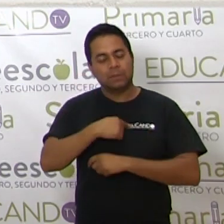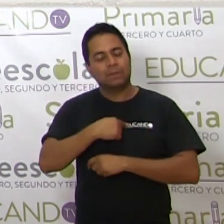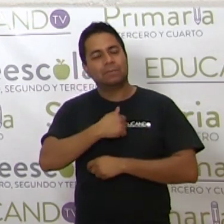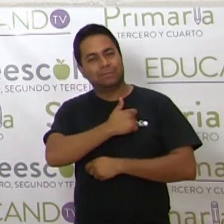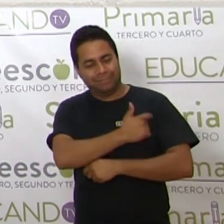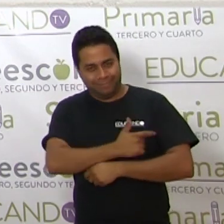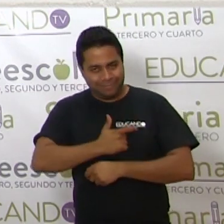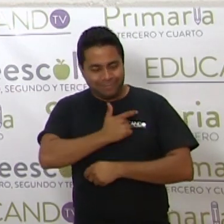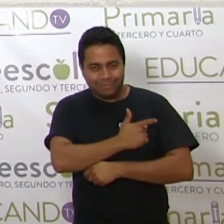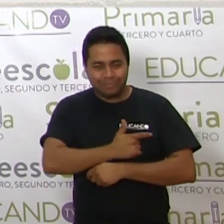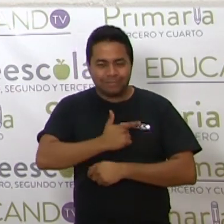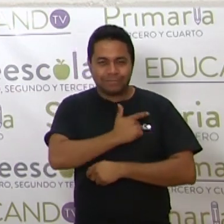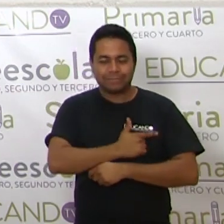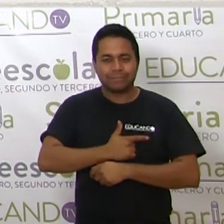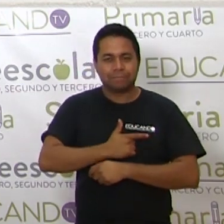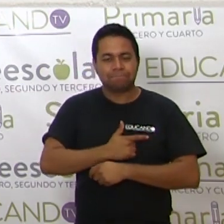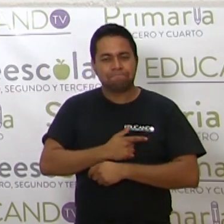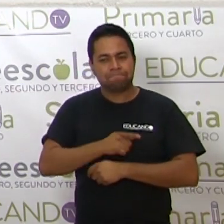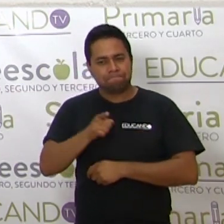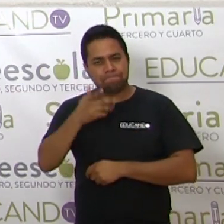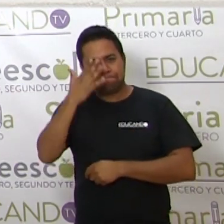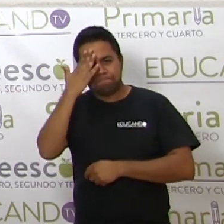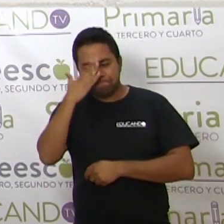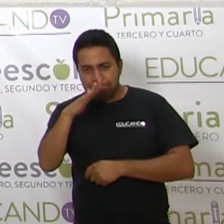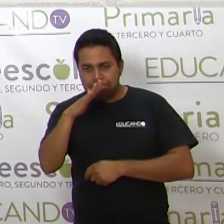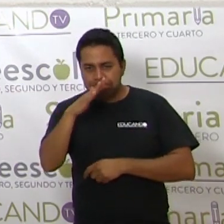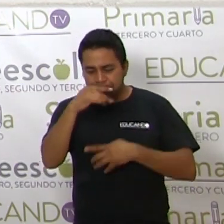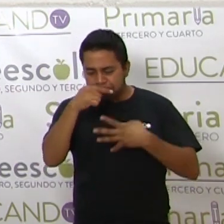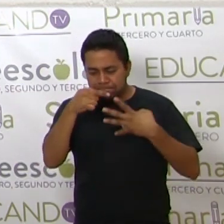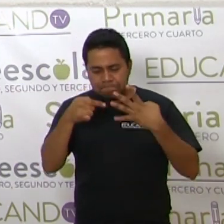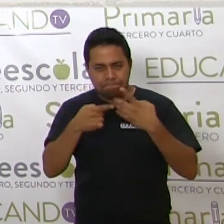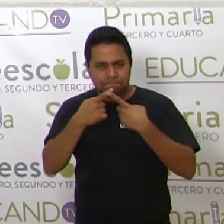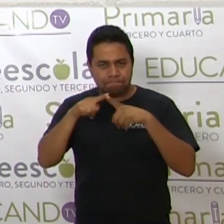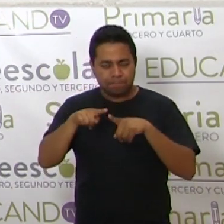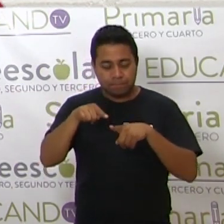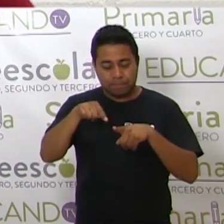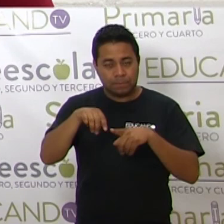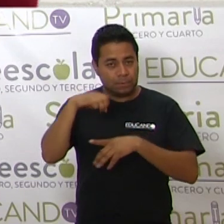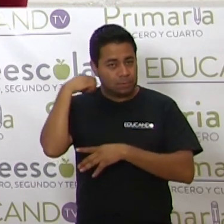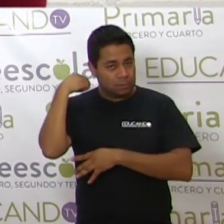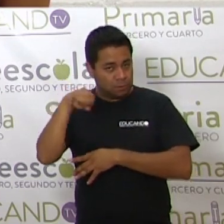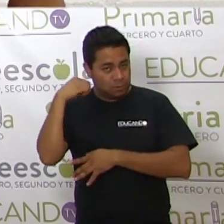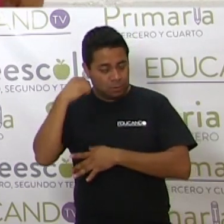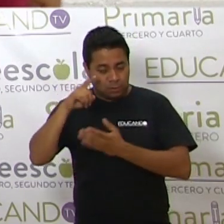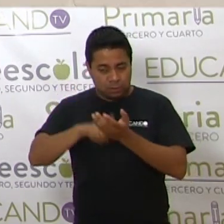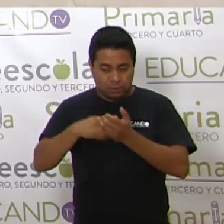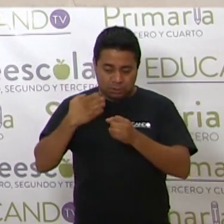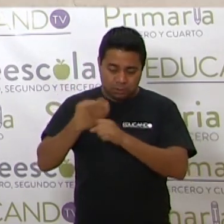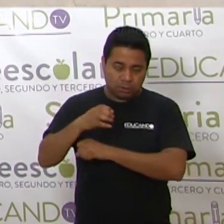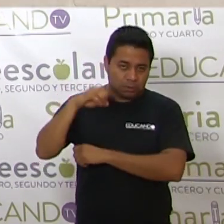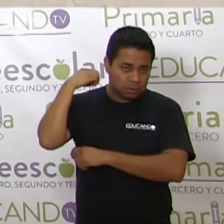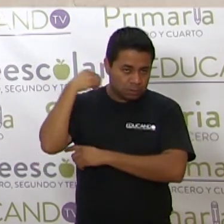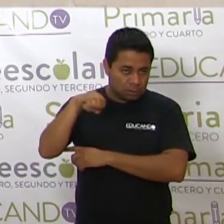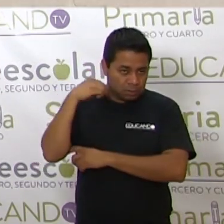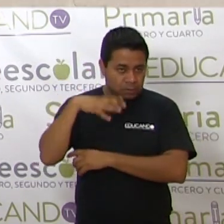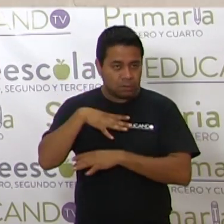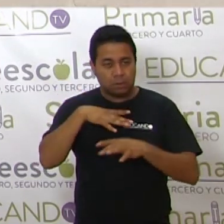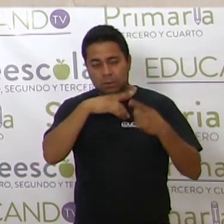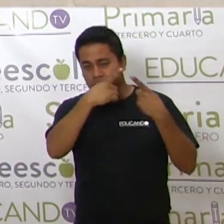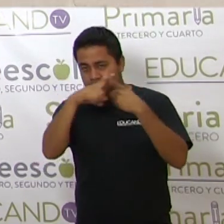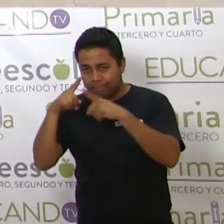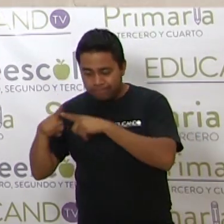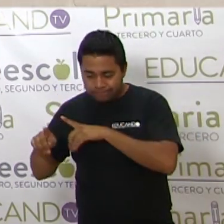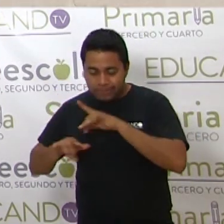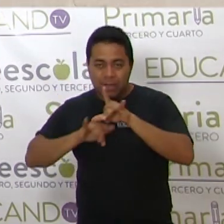y que seguramente del cual tú conoces muchas cosas aquí en oaxaca en estado hacemos diversas